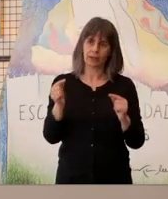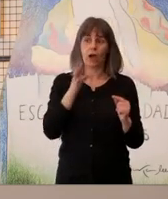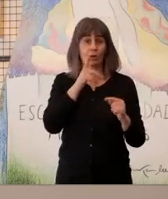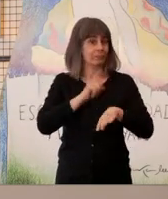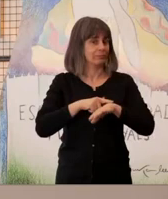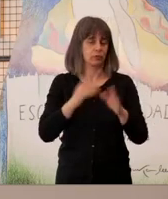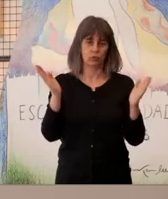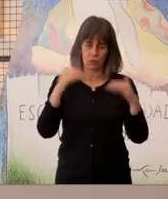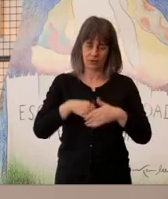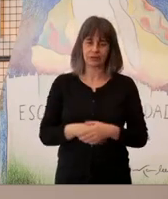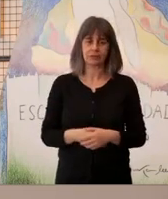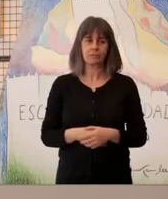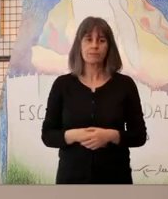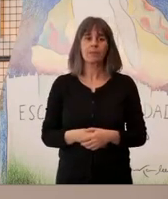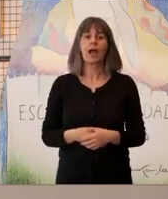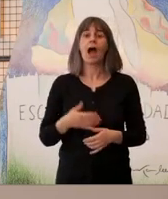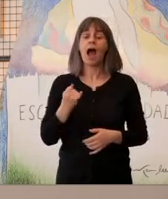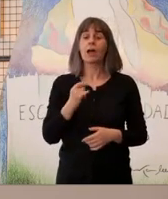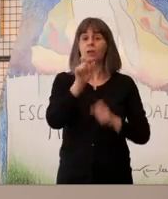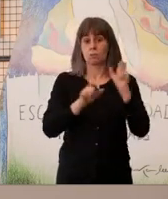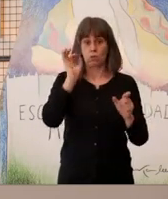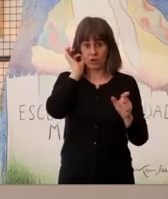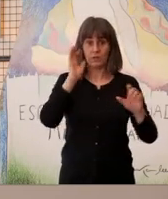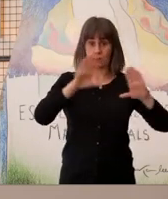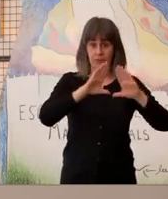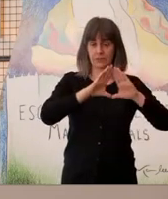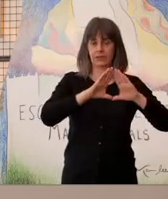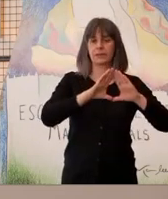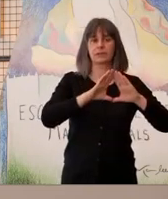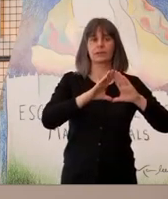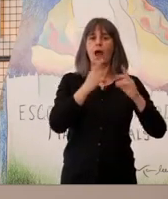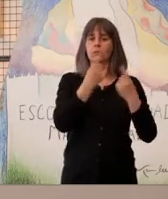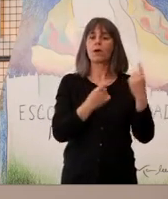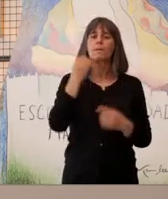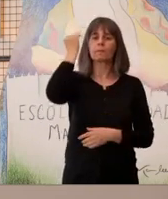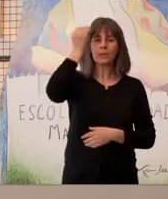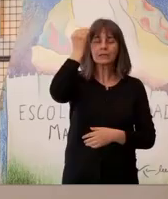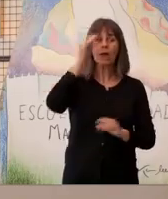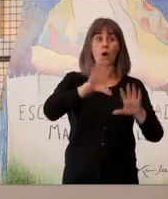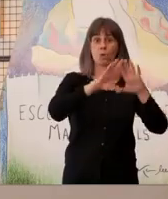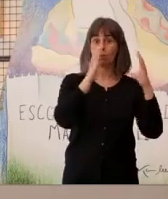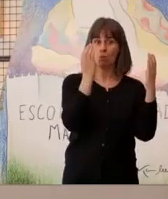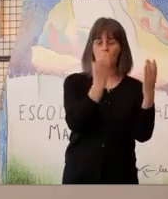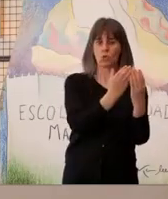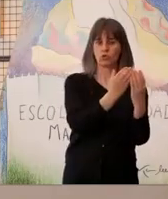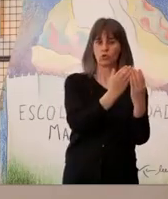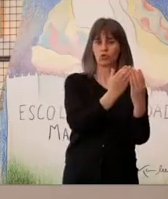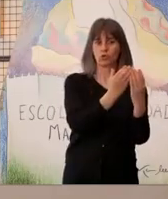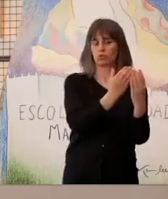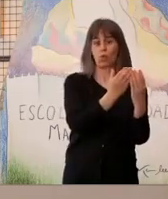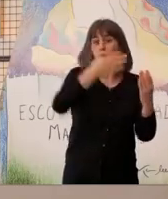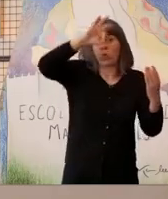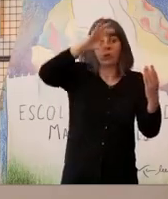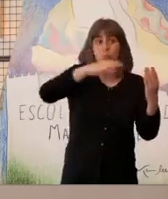un debate complejo hay feministas que piensan que el mundo tal como es es el único mundo posible